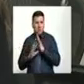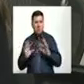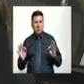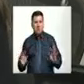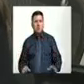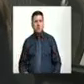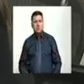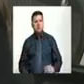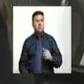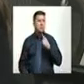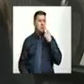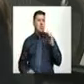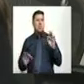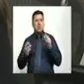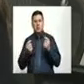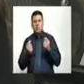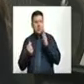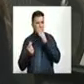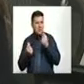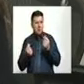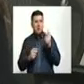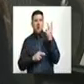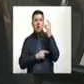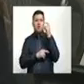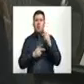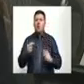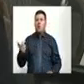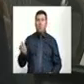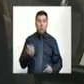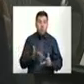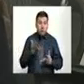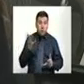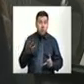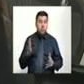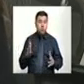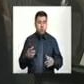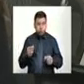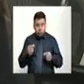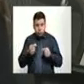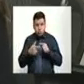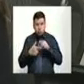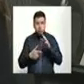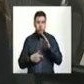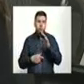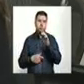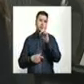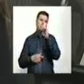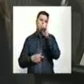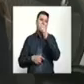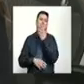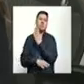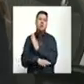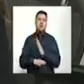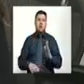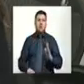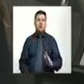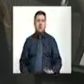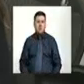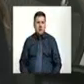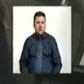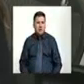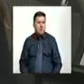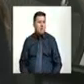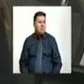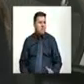engañando como cuando dijeron que no tenían dinero y el fiscal ha denunciado que su fortuna sube por encima del $1 billón. Y esto lo